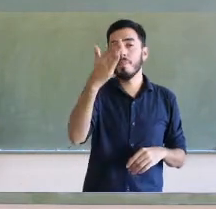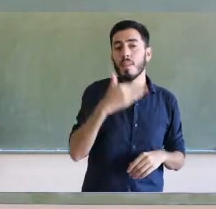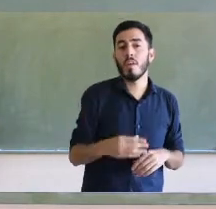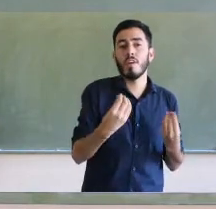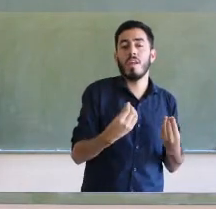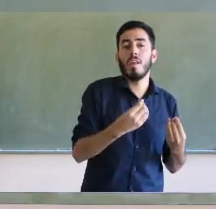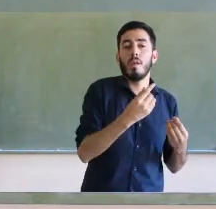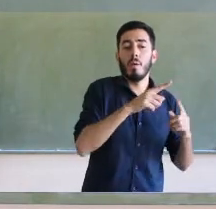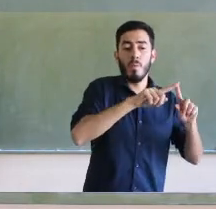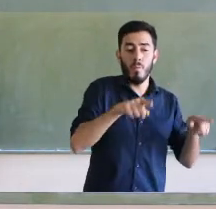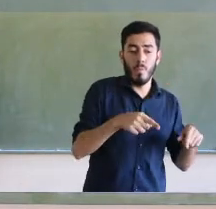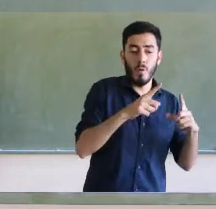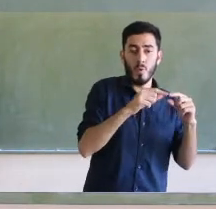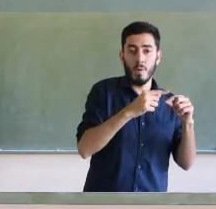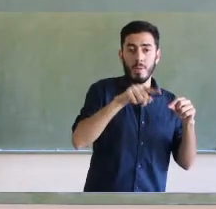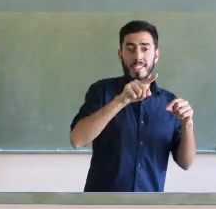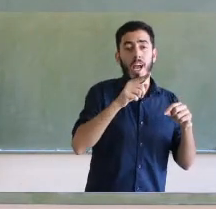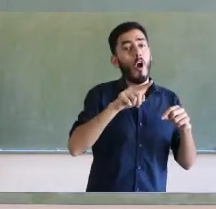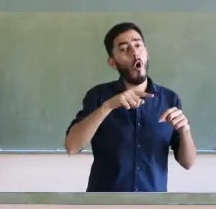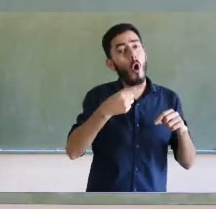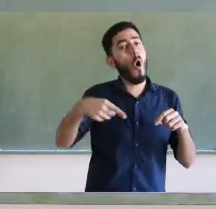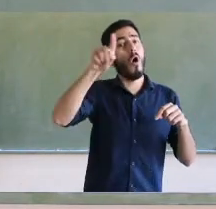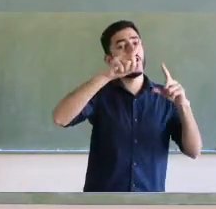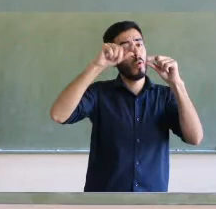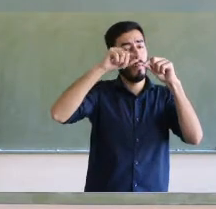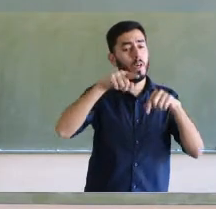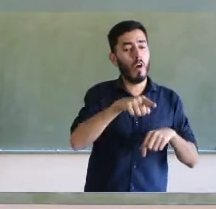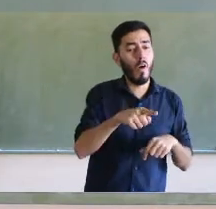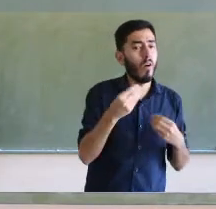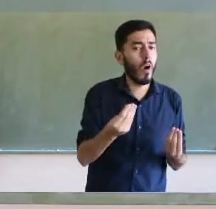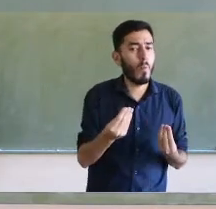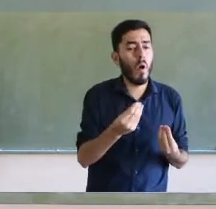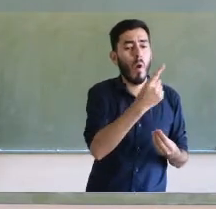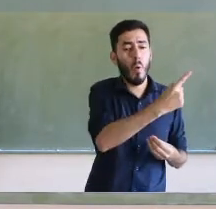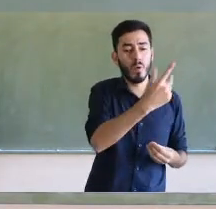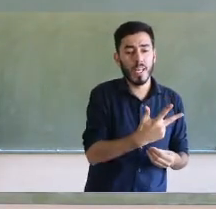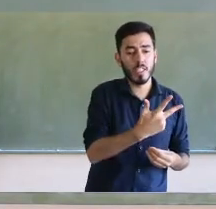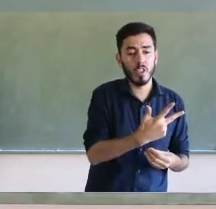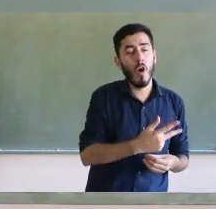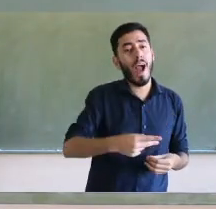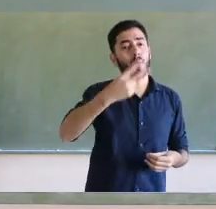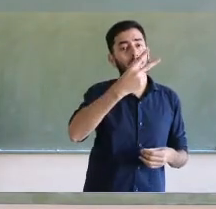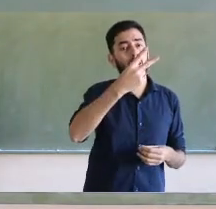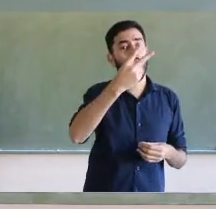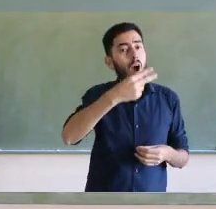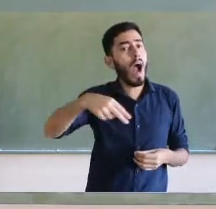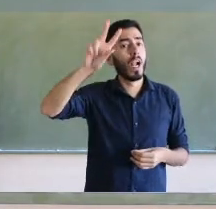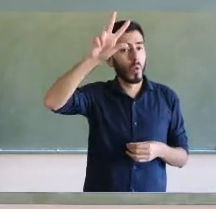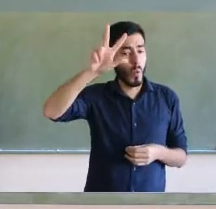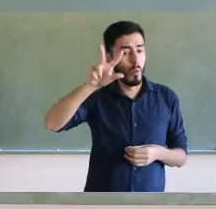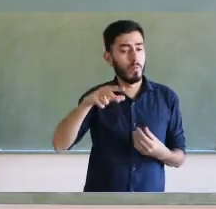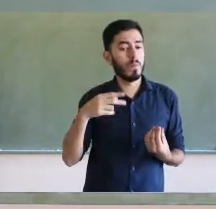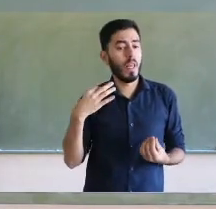potencia. ¿Qué es lo que hacemos? Un tercio al cuadrado y está elevado nuevamente al cubo. Multiplicamos